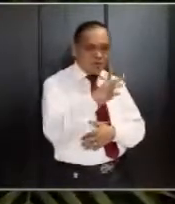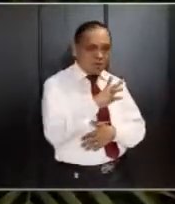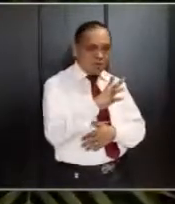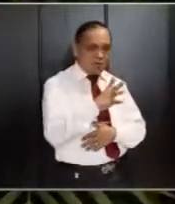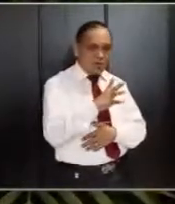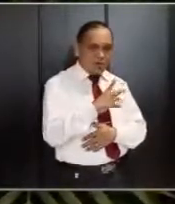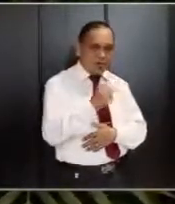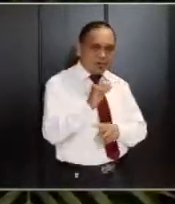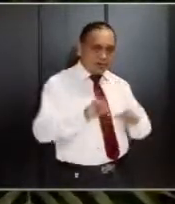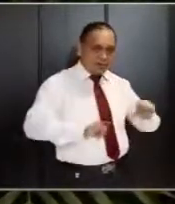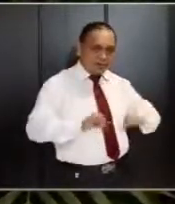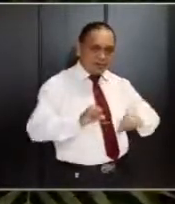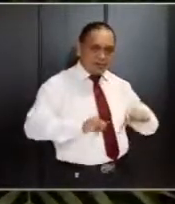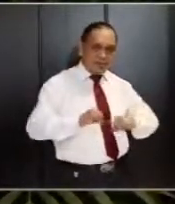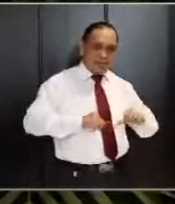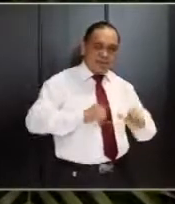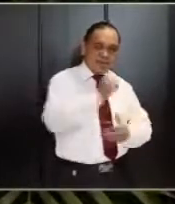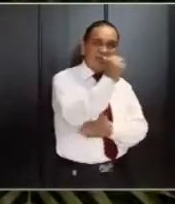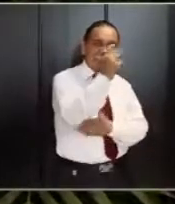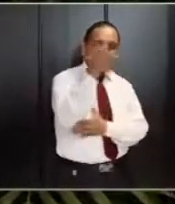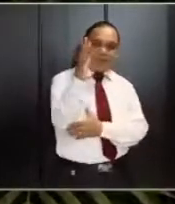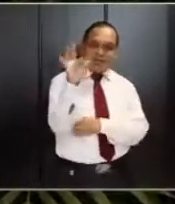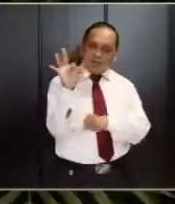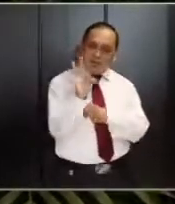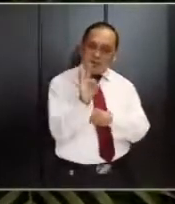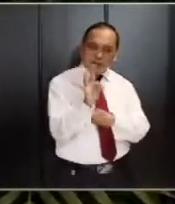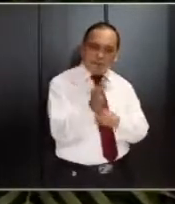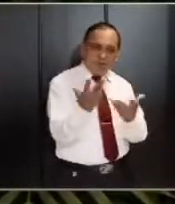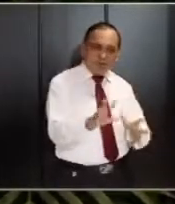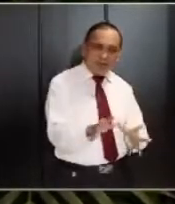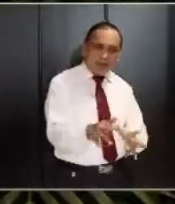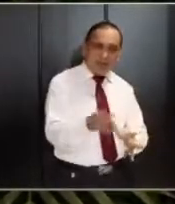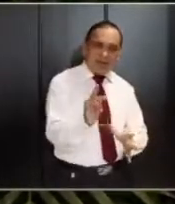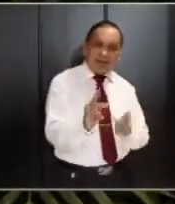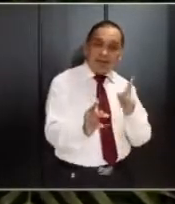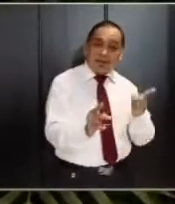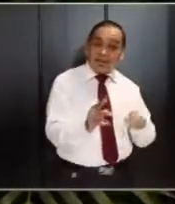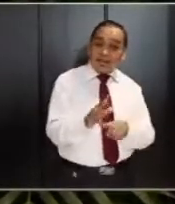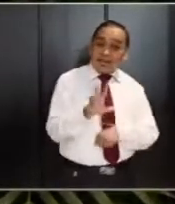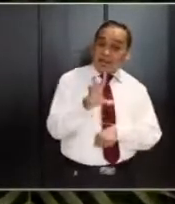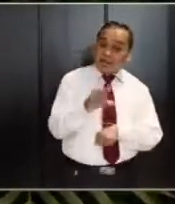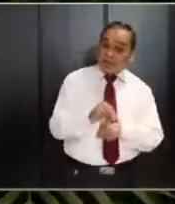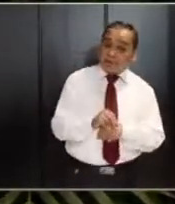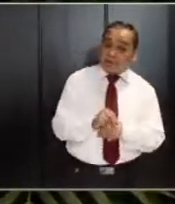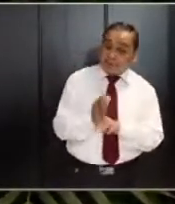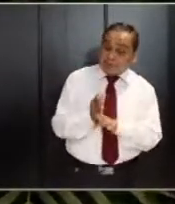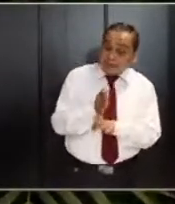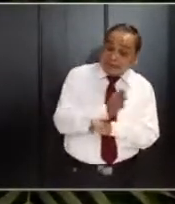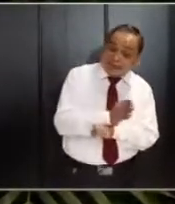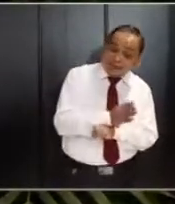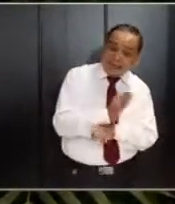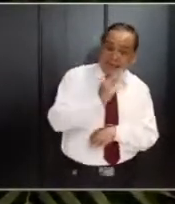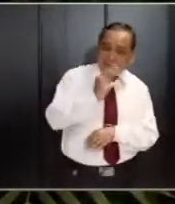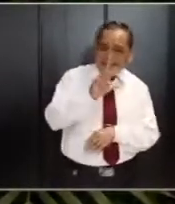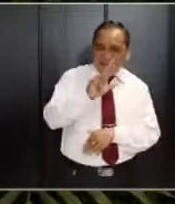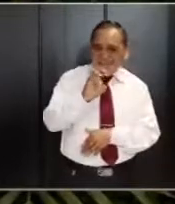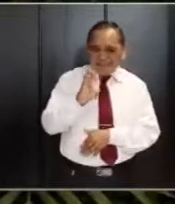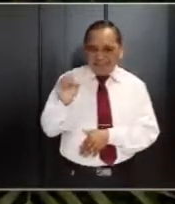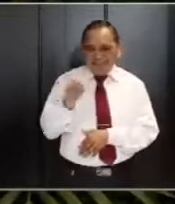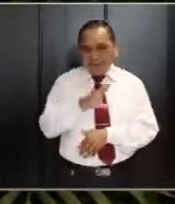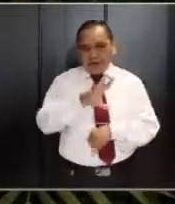tenemos las prefactibilidades ambientales y ellos ya están con el prepermiso por parte de la CRE. Estamos